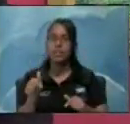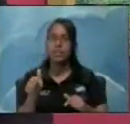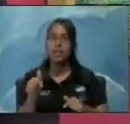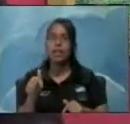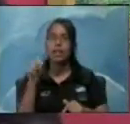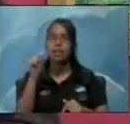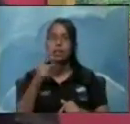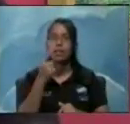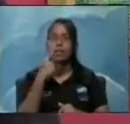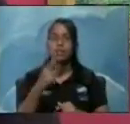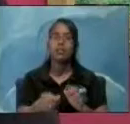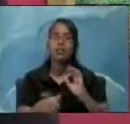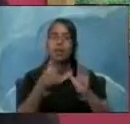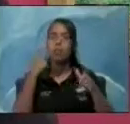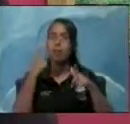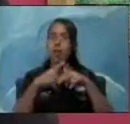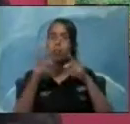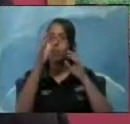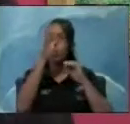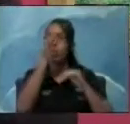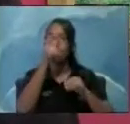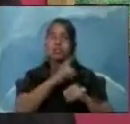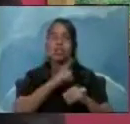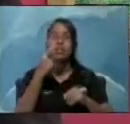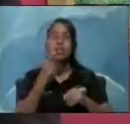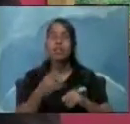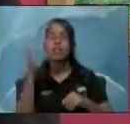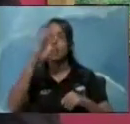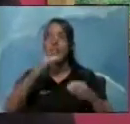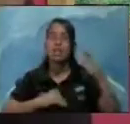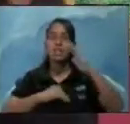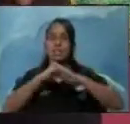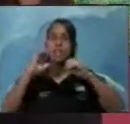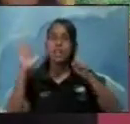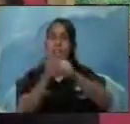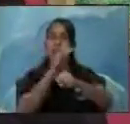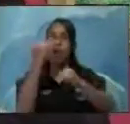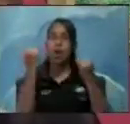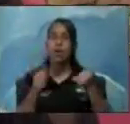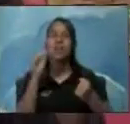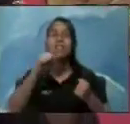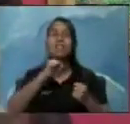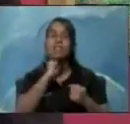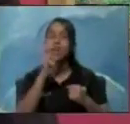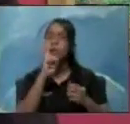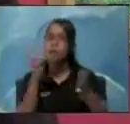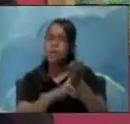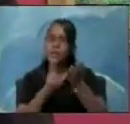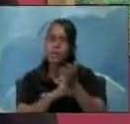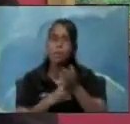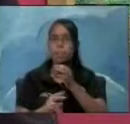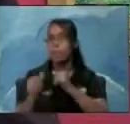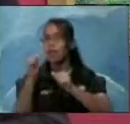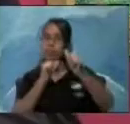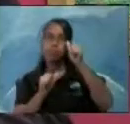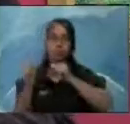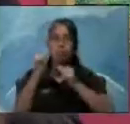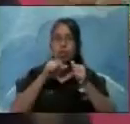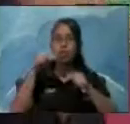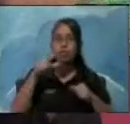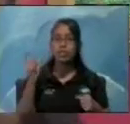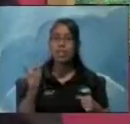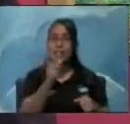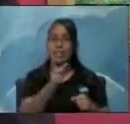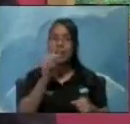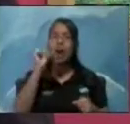aquí dice que más otros Há decían están llenos de mono Ahora sí es verdad que están borracho esta gente Ahora sí es verdad